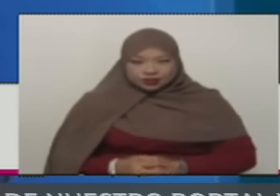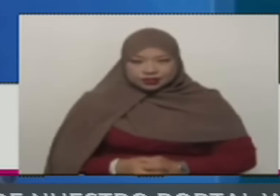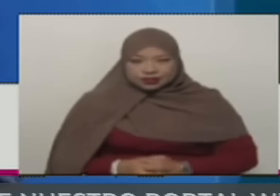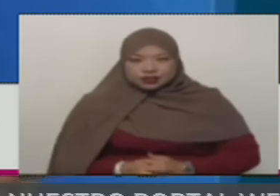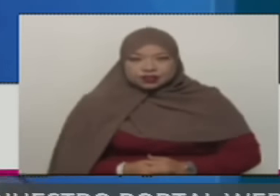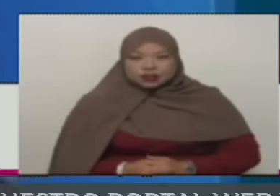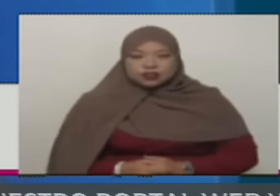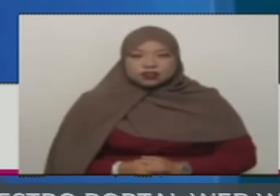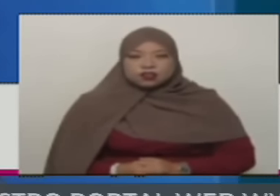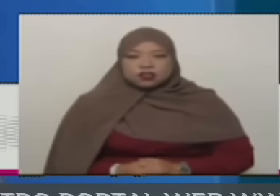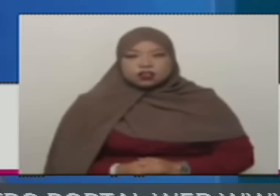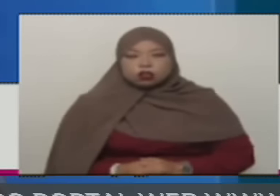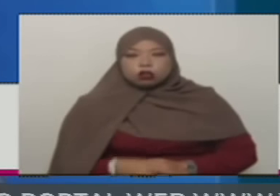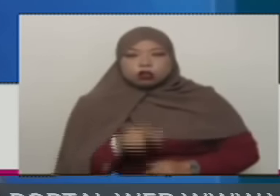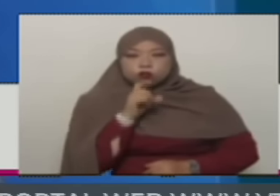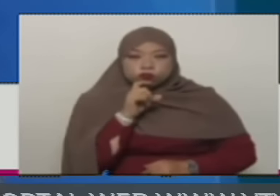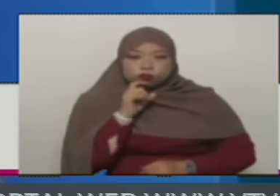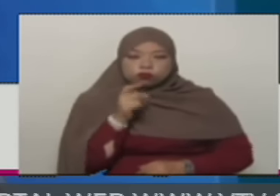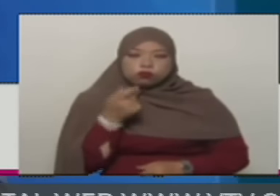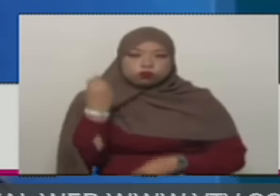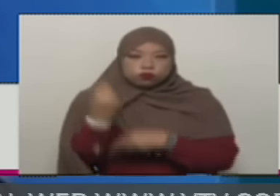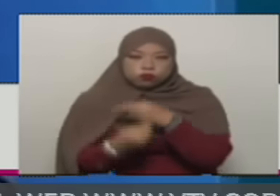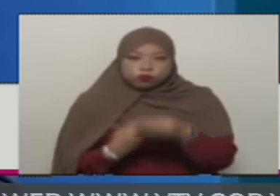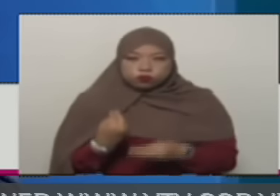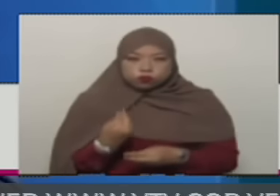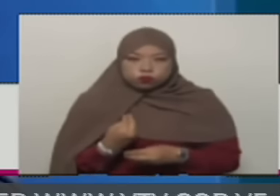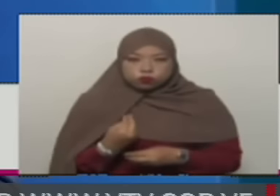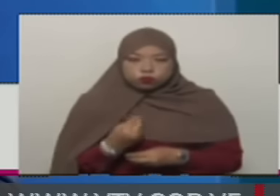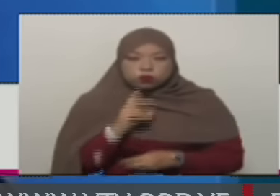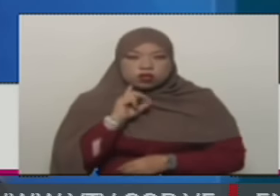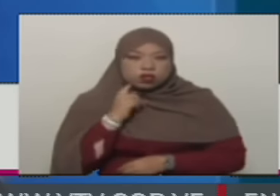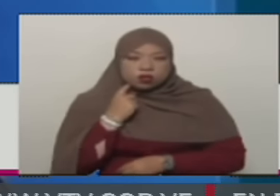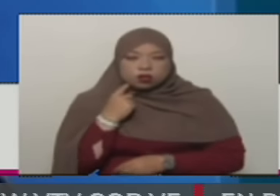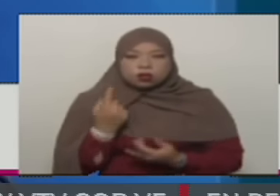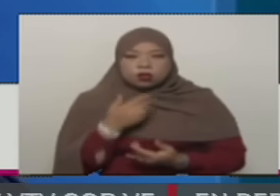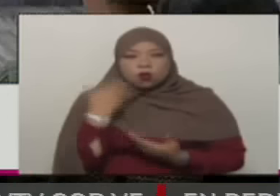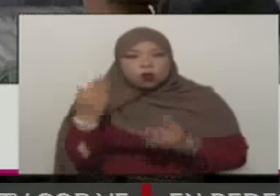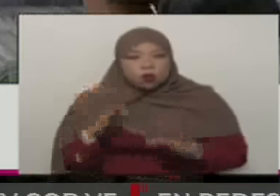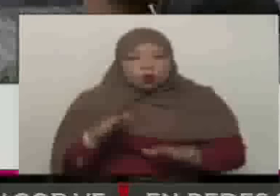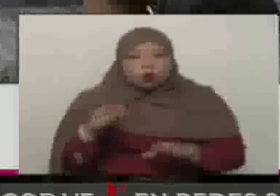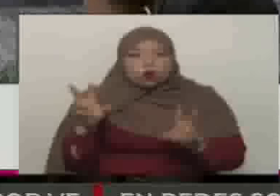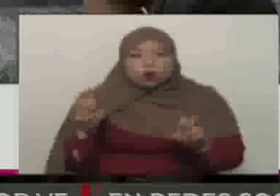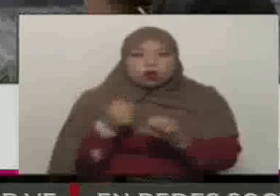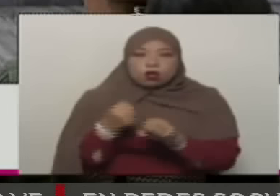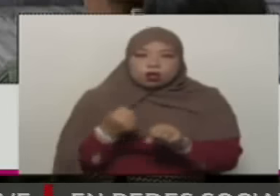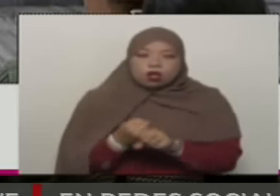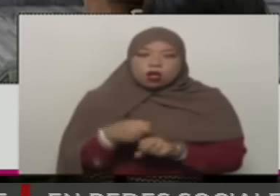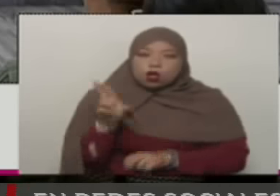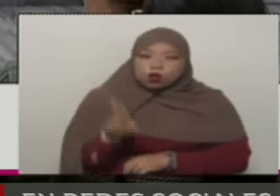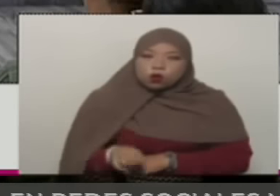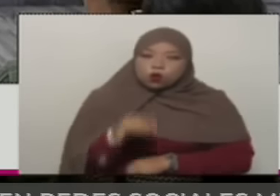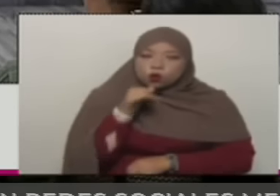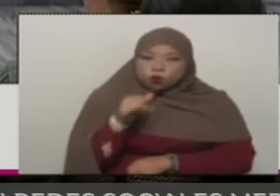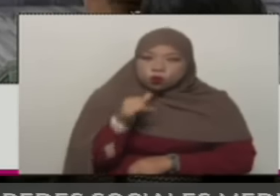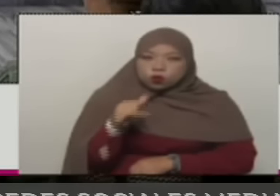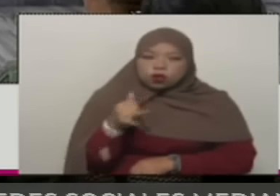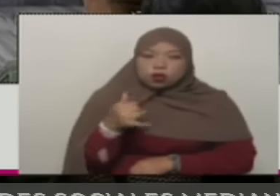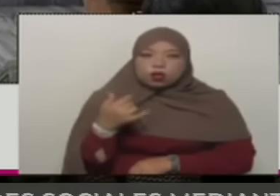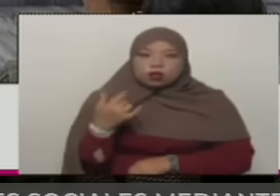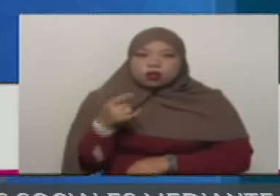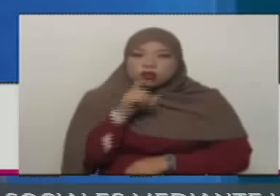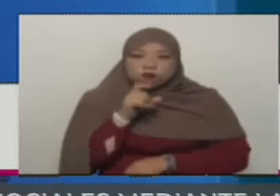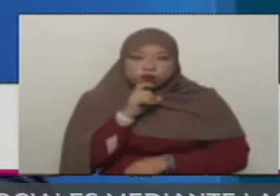se supera la dicotomía, decía Gramsci, entre el viejo mundo que se niega a morir y el nuevo que no termina de nacer. Ya esa